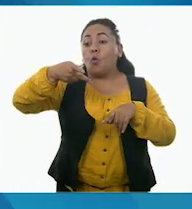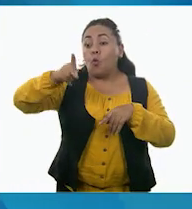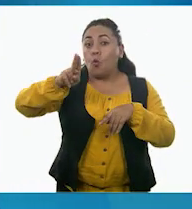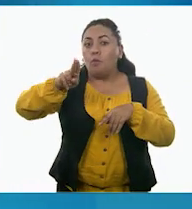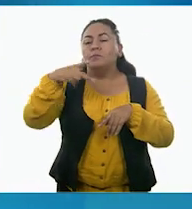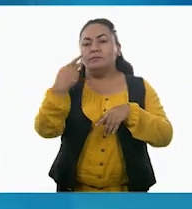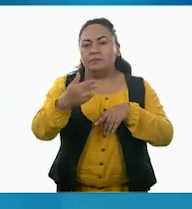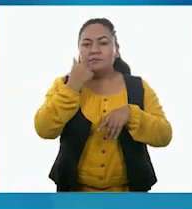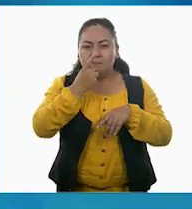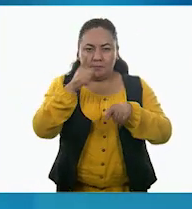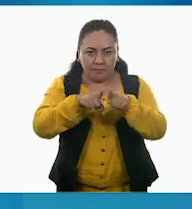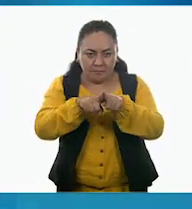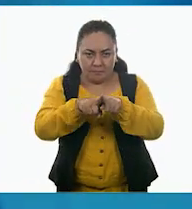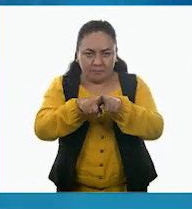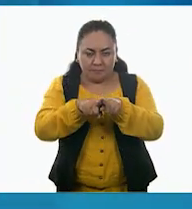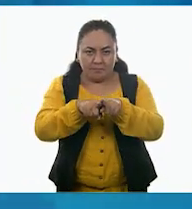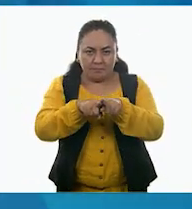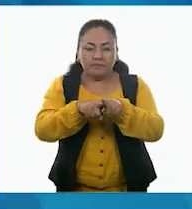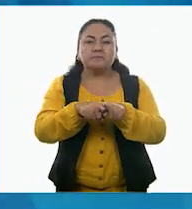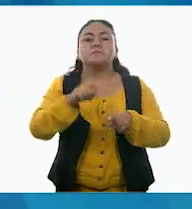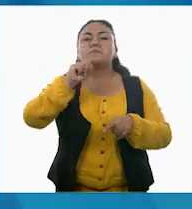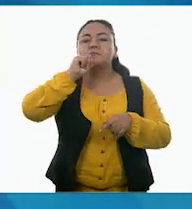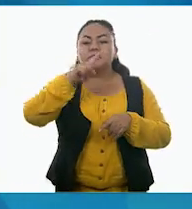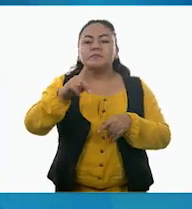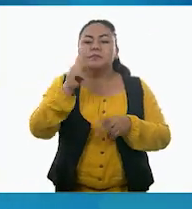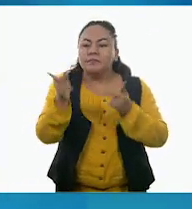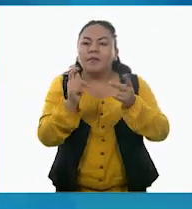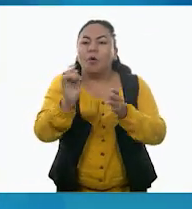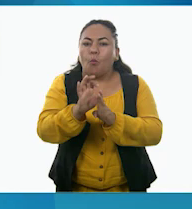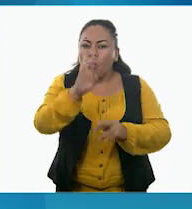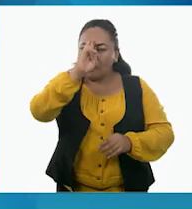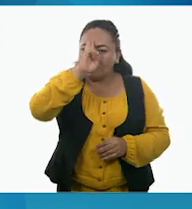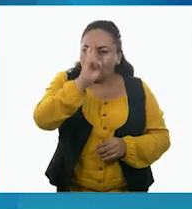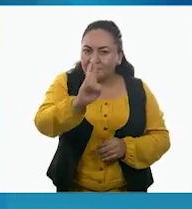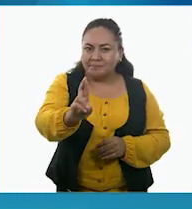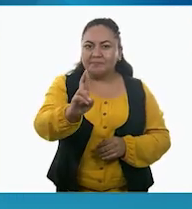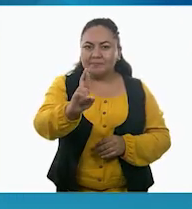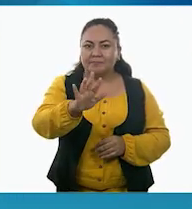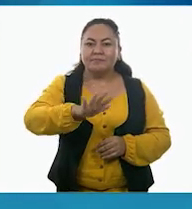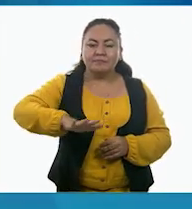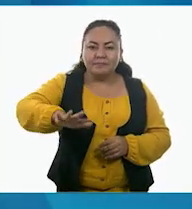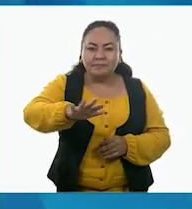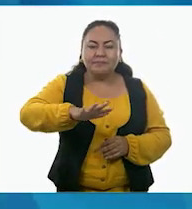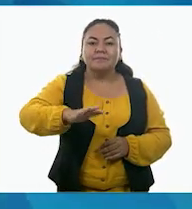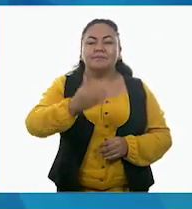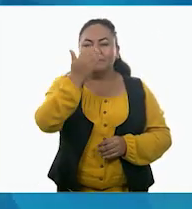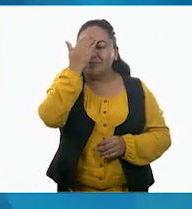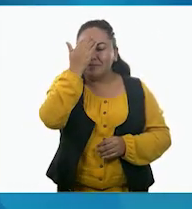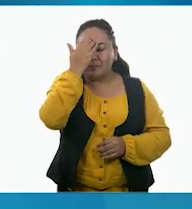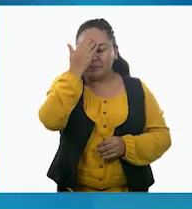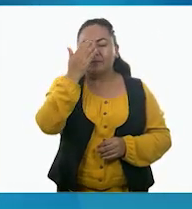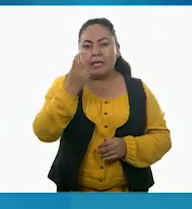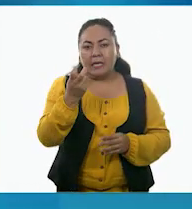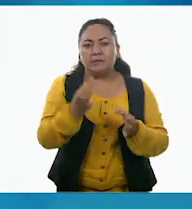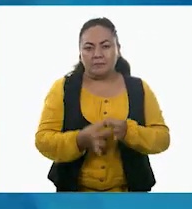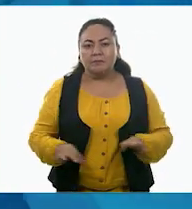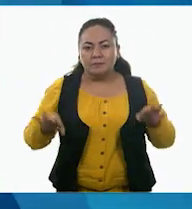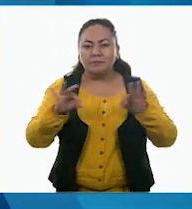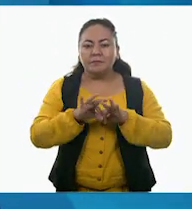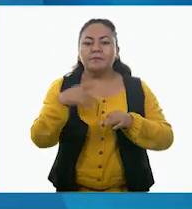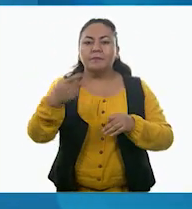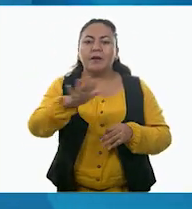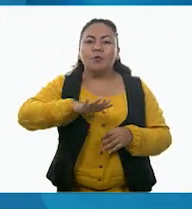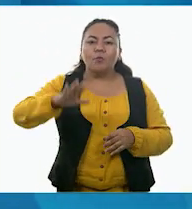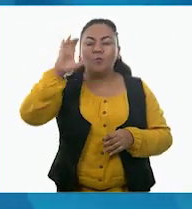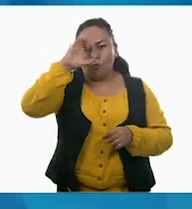que nada para demostrar familiaridad, respeto, y es muy importante entre los